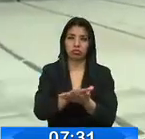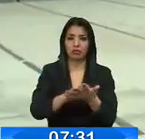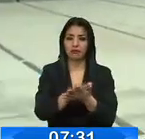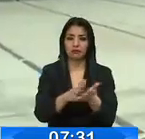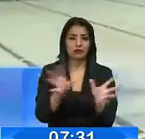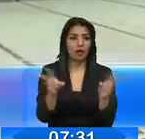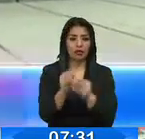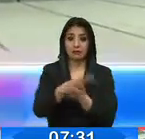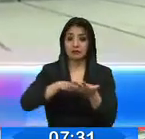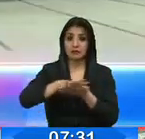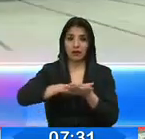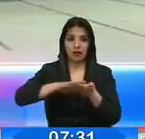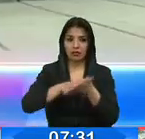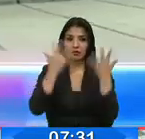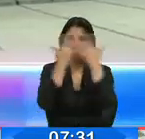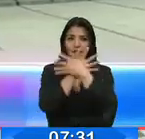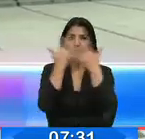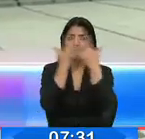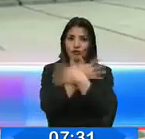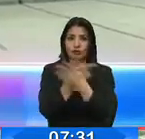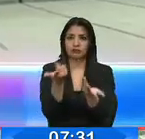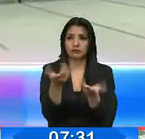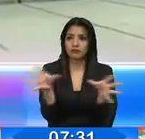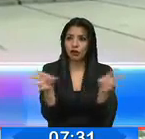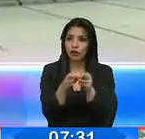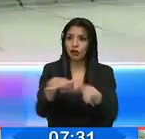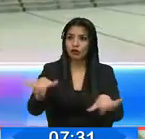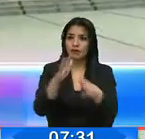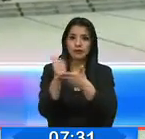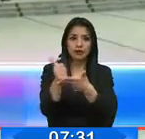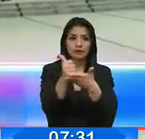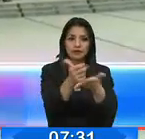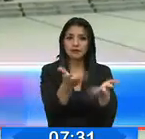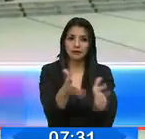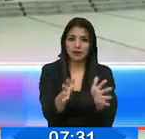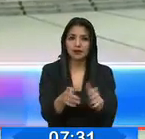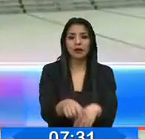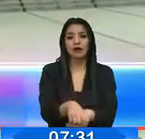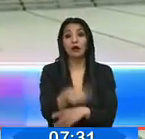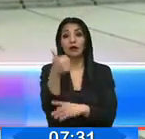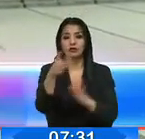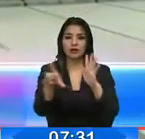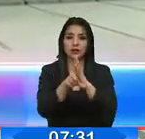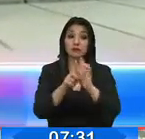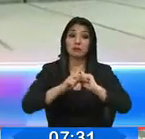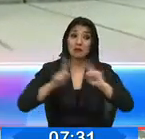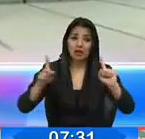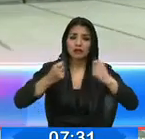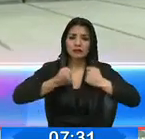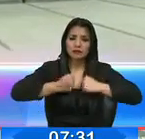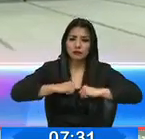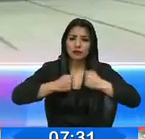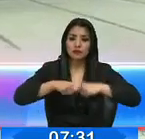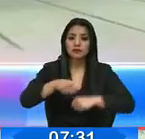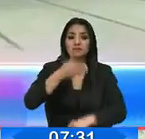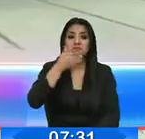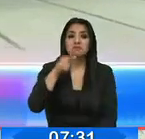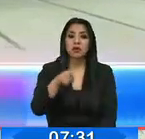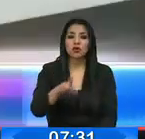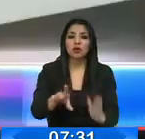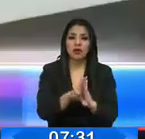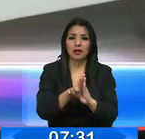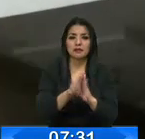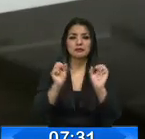fanesca, porque además no cubre las expectativas de ningún sector, y crear otro cuerpo. Pero en la medida de lo posible, tratar de mejorar lo que ya se